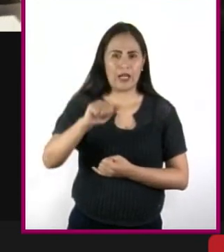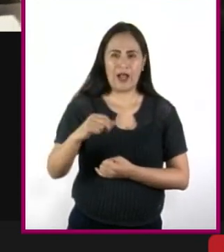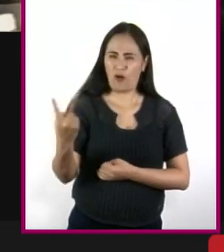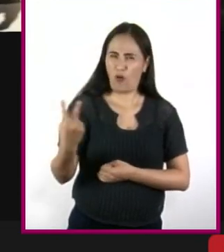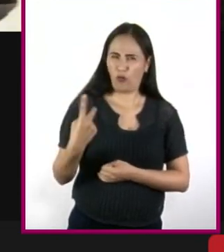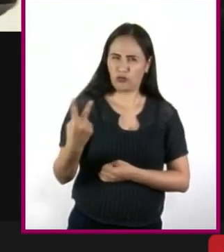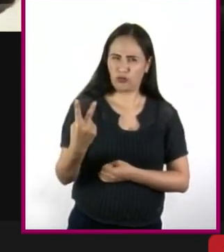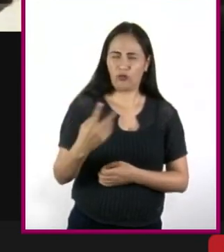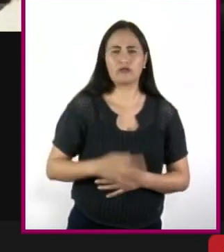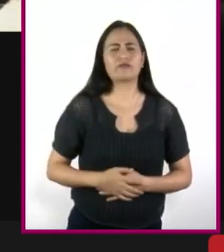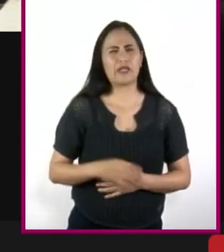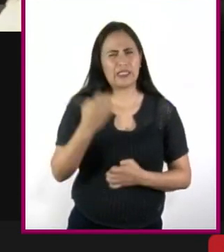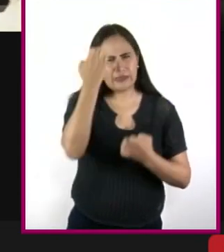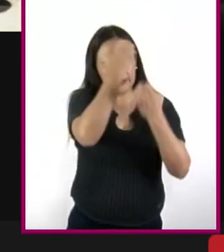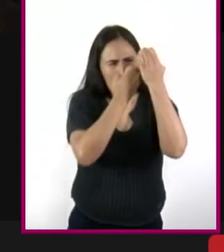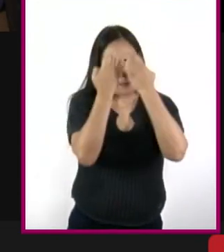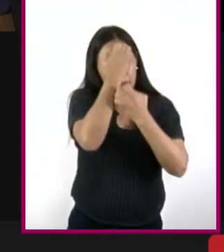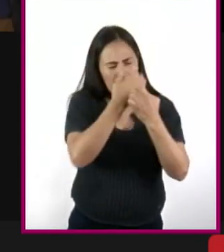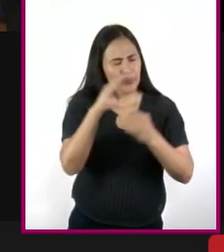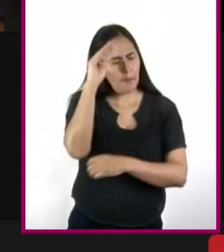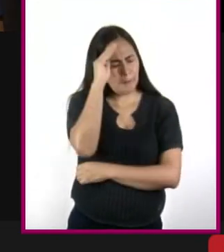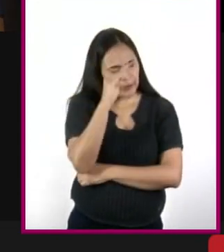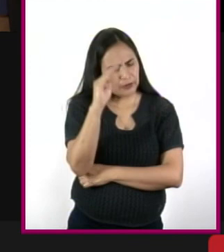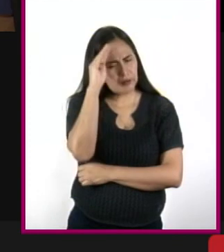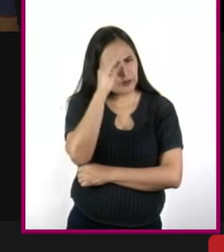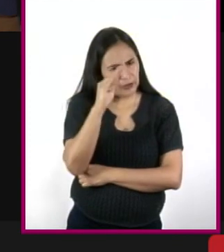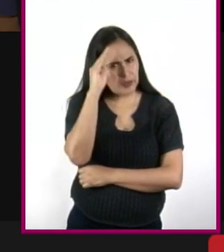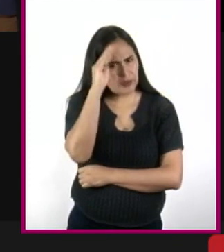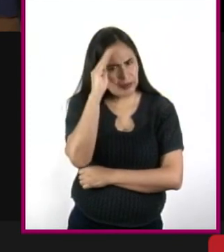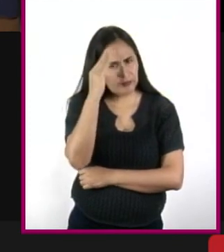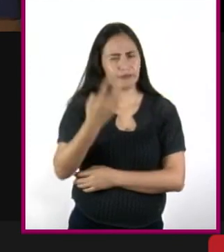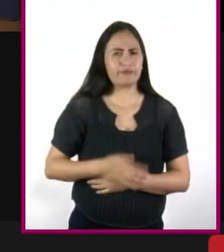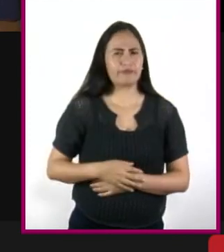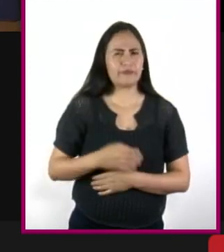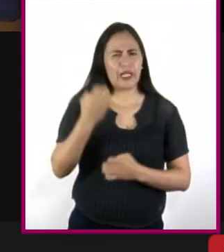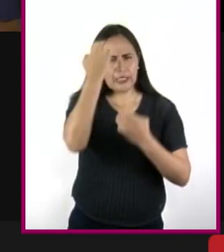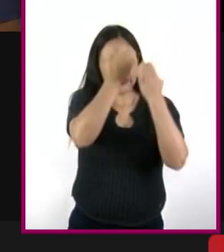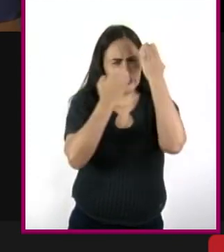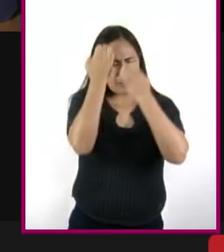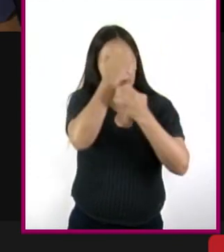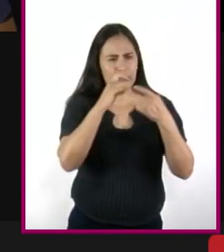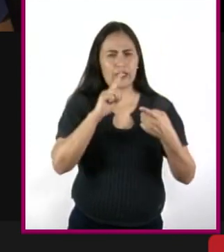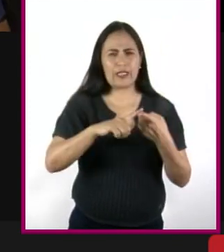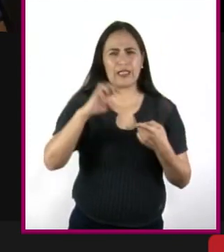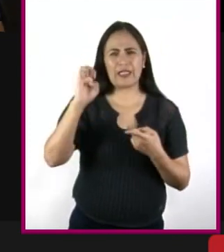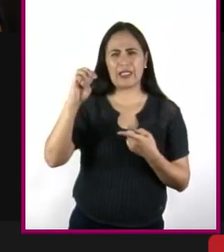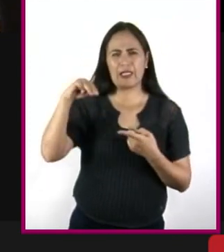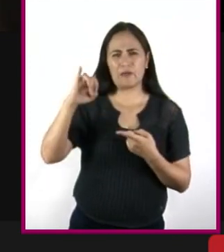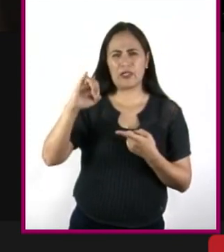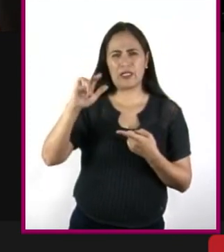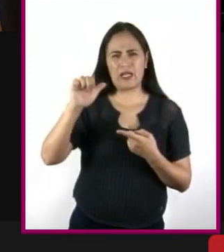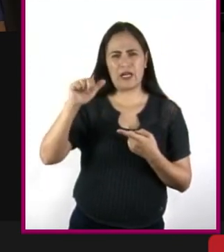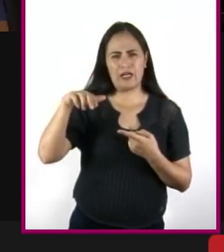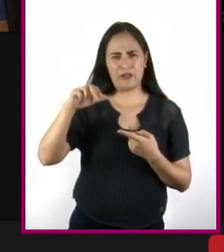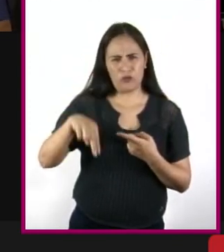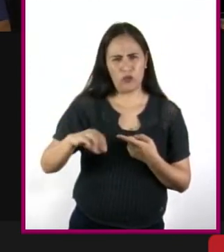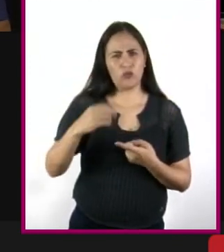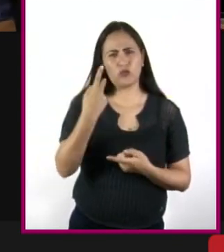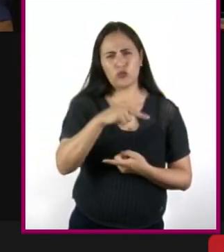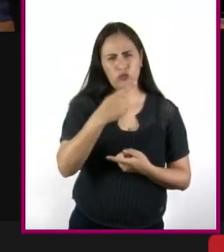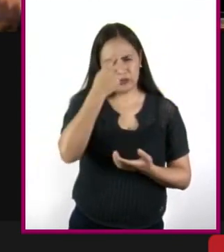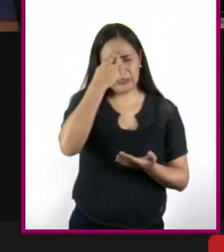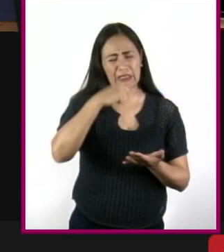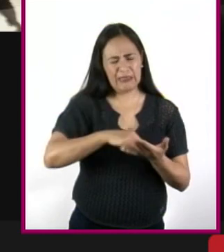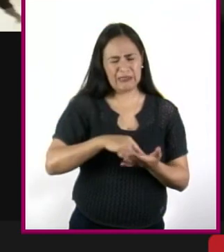el análisis y la controversia. Sobre el análisis, Emiliano muestra sus preocupaciones y sus creencias que le